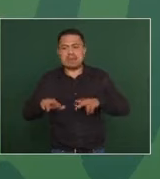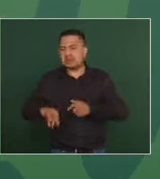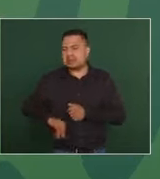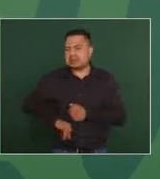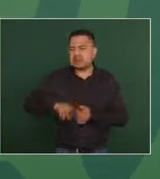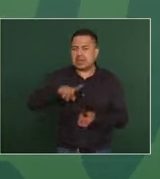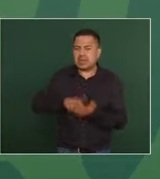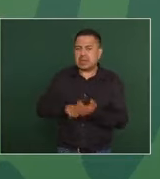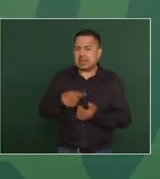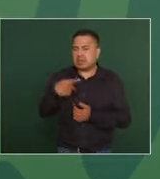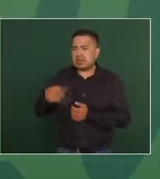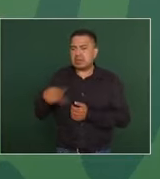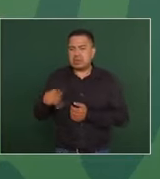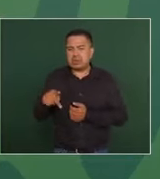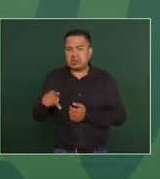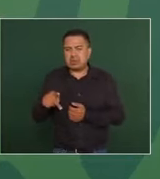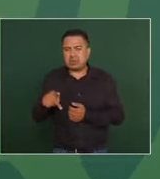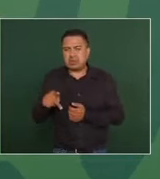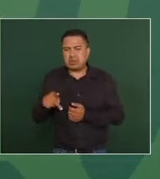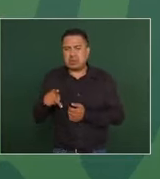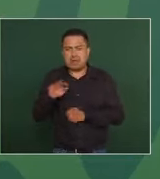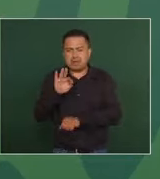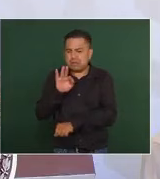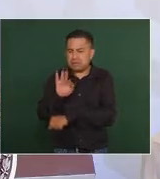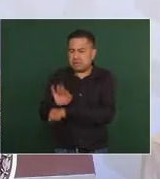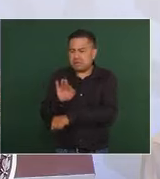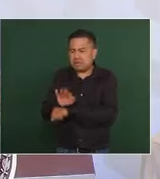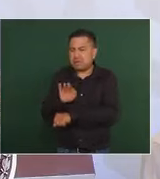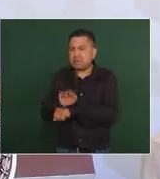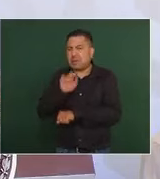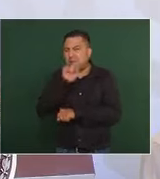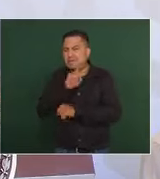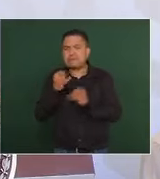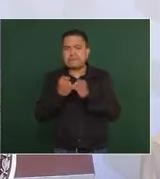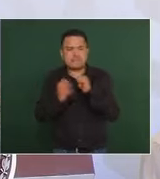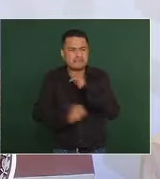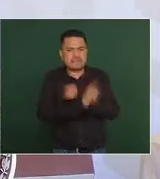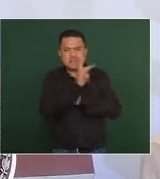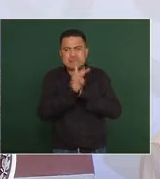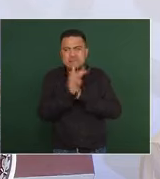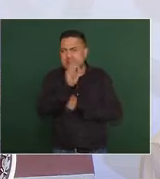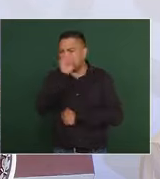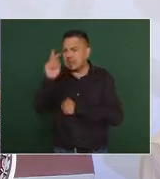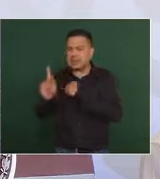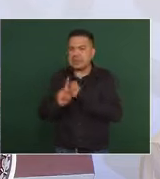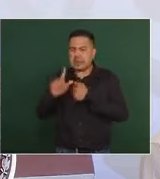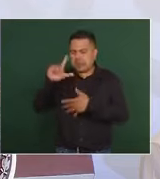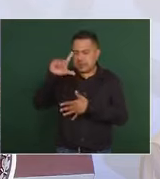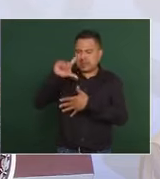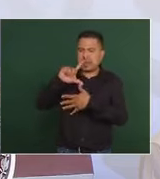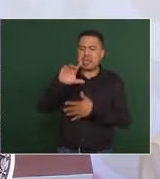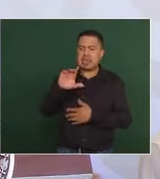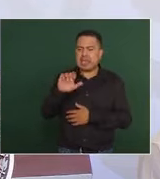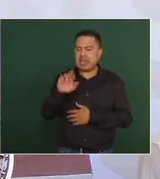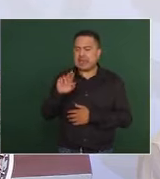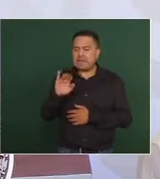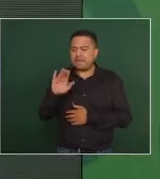intereses y defiende a los países de América Latina y del Caribe, pero